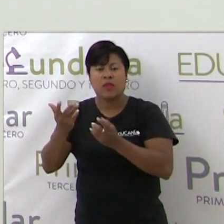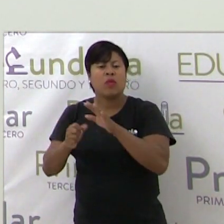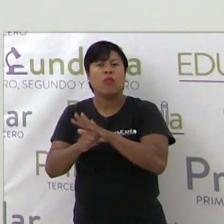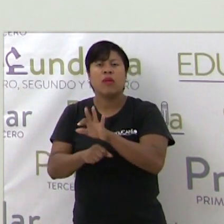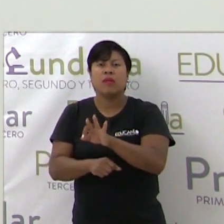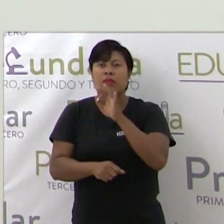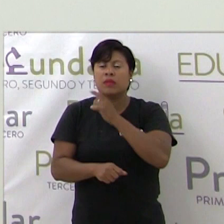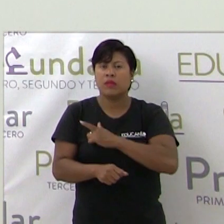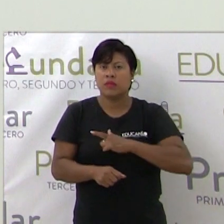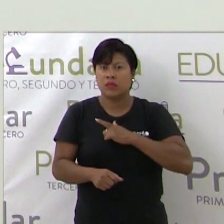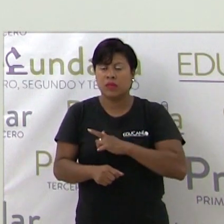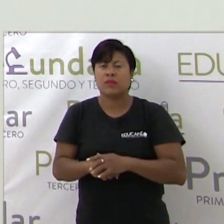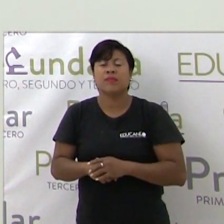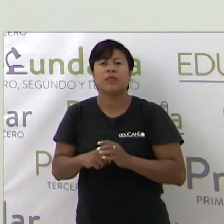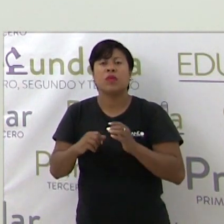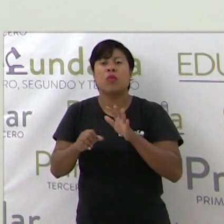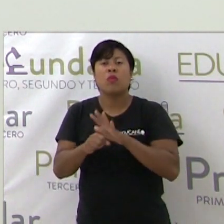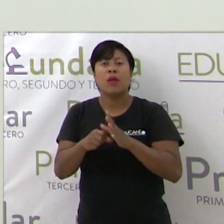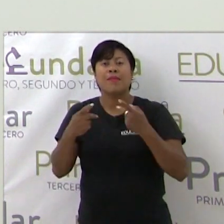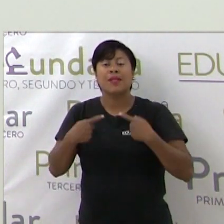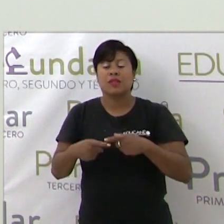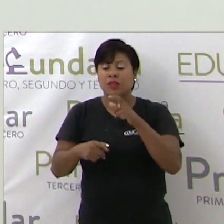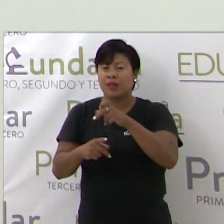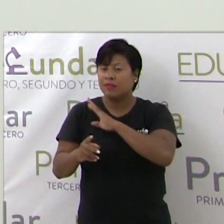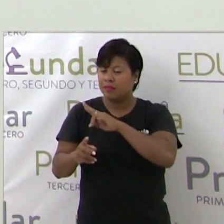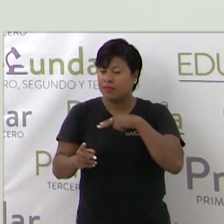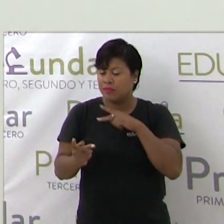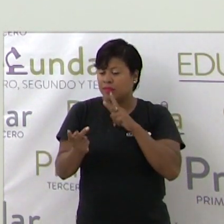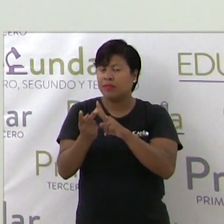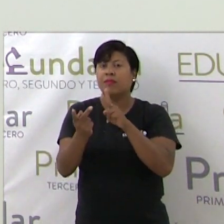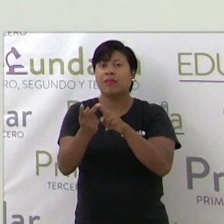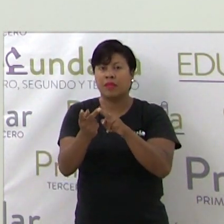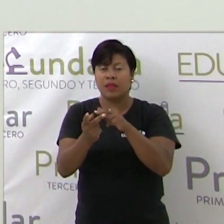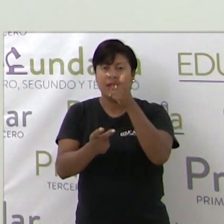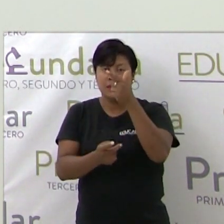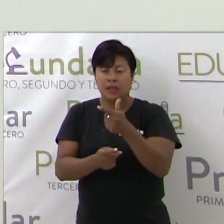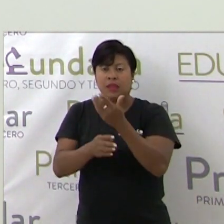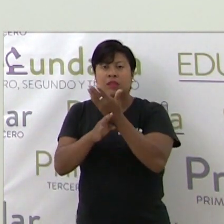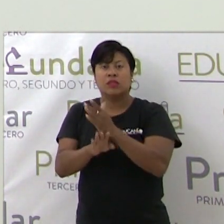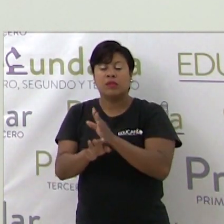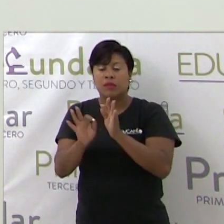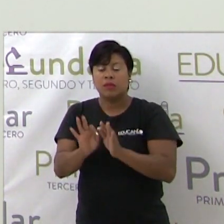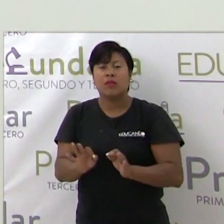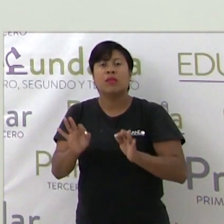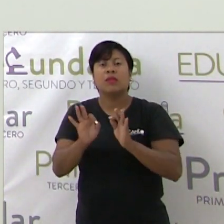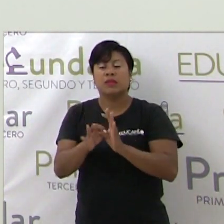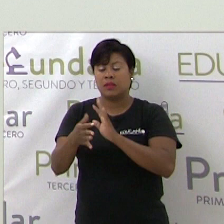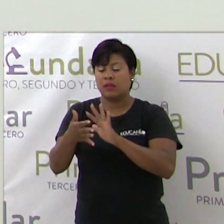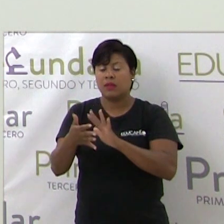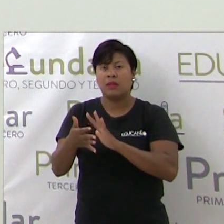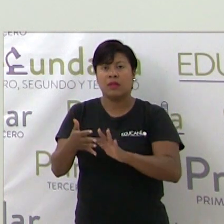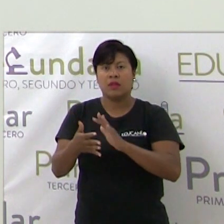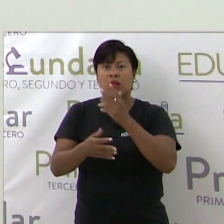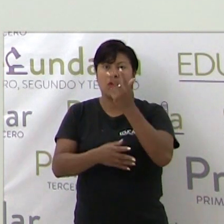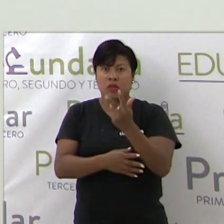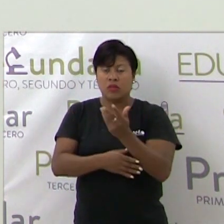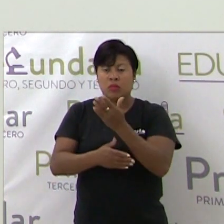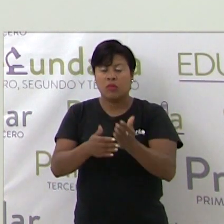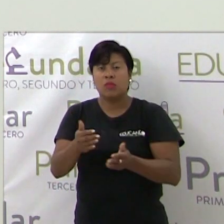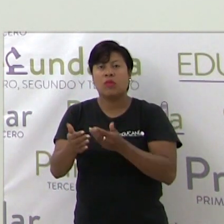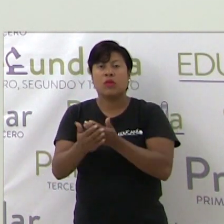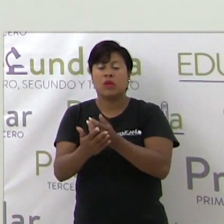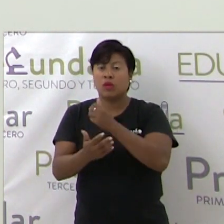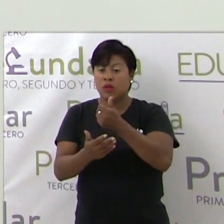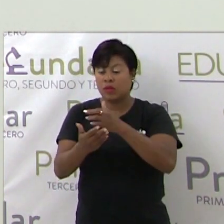gustado. 6, ¿con qué personajes nos identificamos? 7, hablar sobre la importancia de leer. 8, proponer